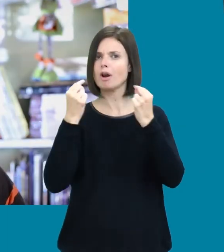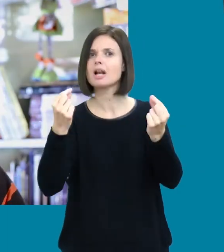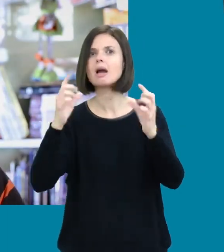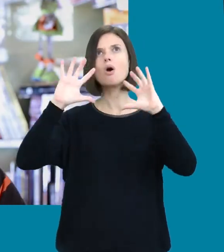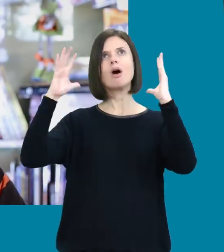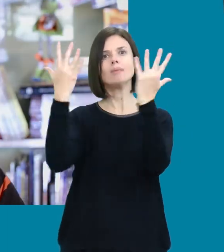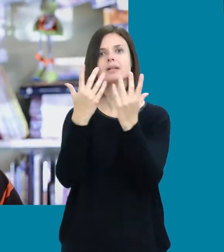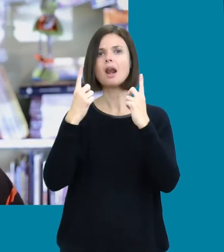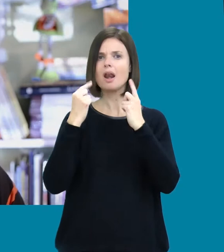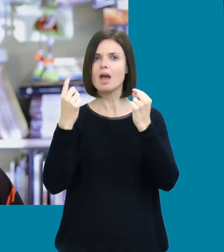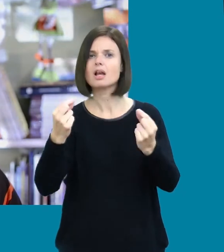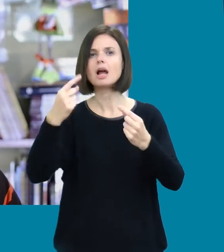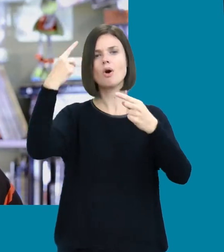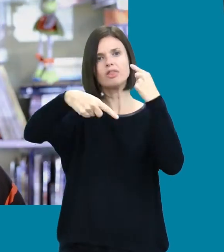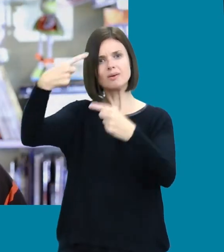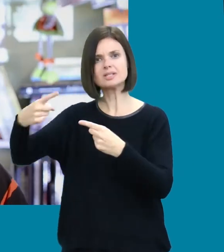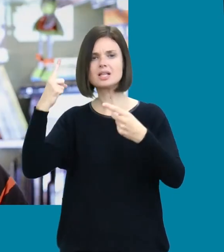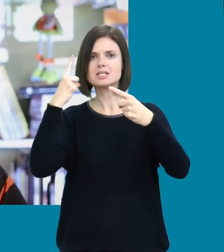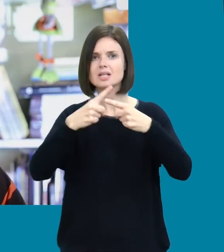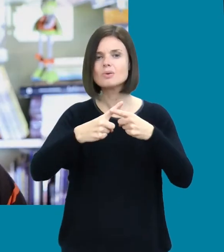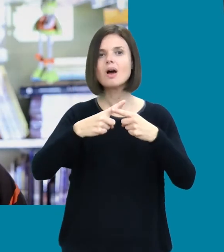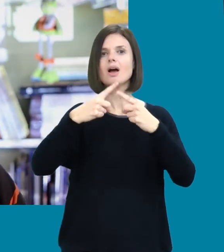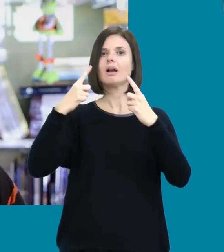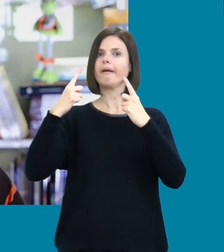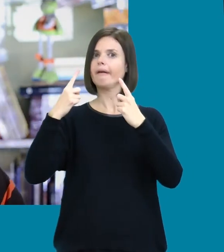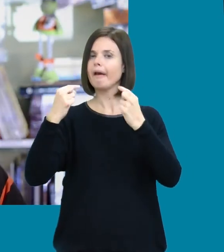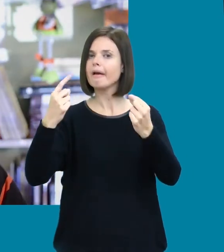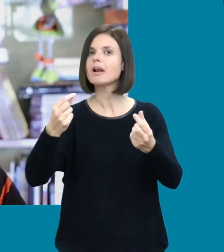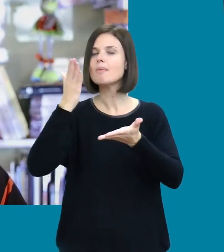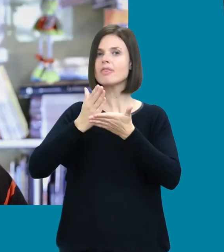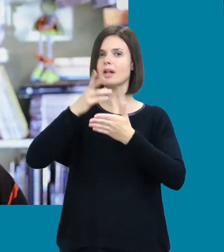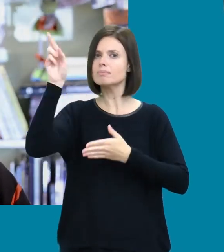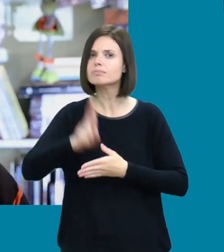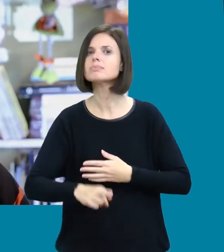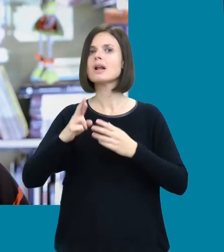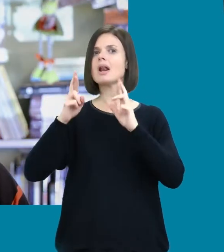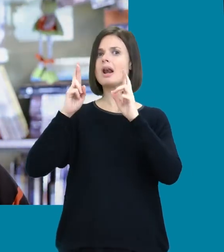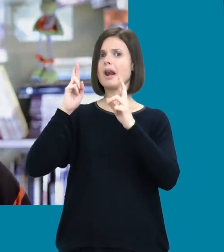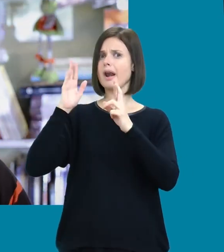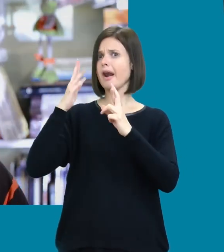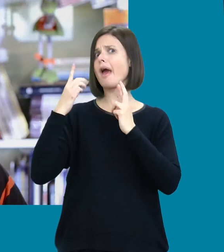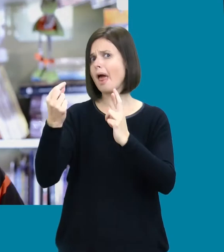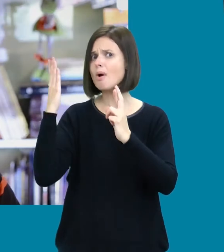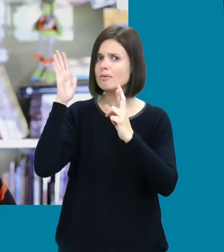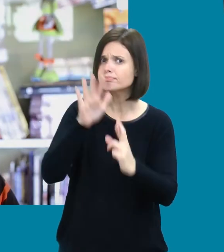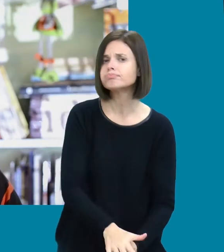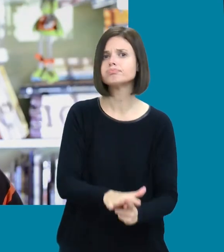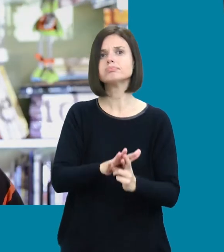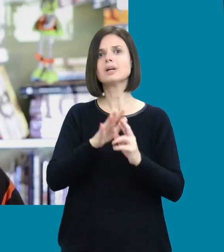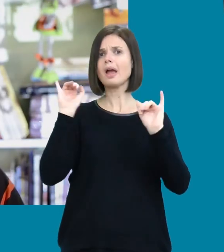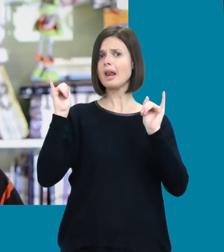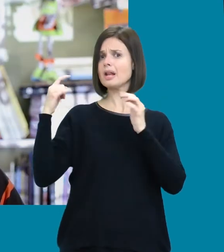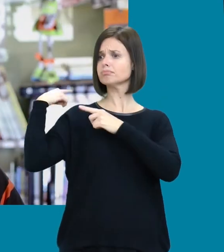diversidad sexual, en los reclamos por los derechos de las mujeres, en los reclamos de ni una menos. Son las generaciones jóvenes las que han tomado esas